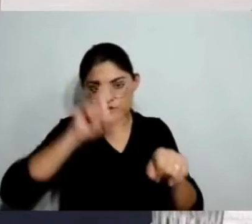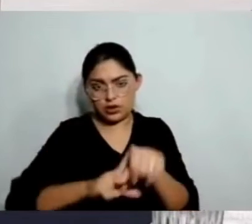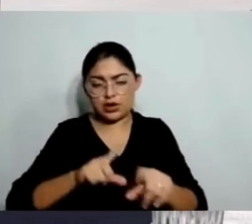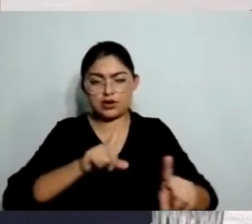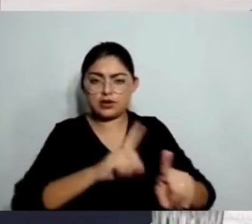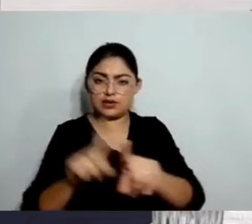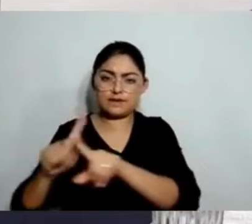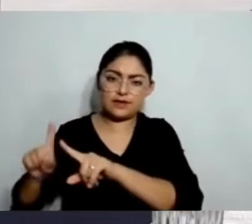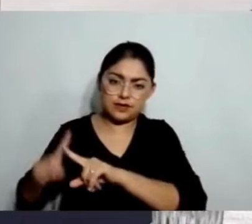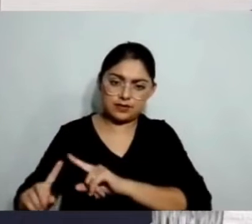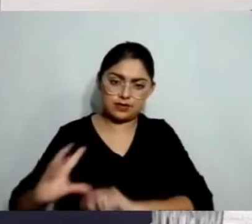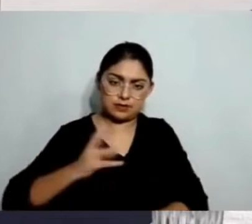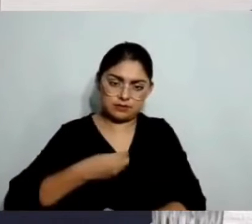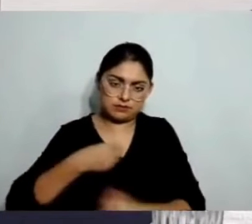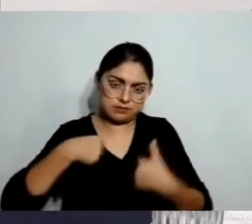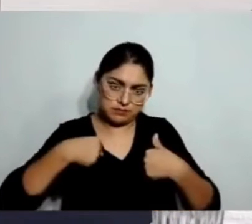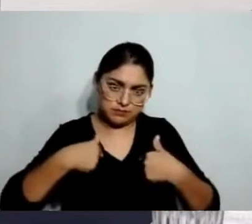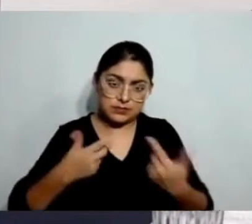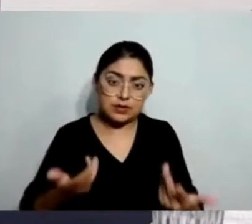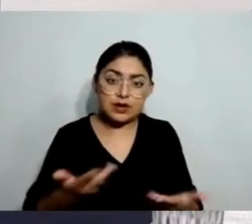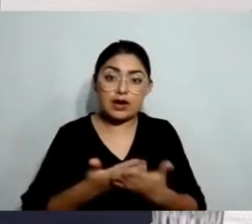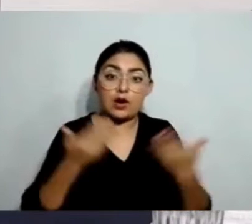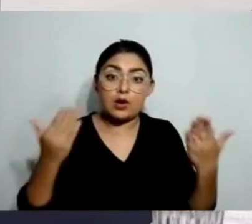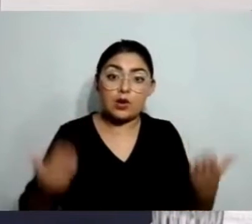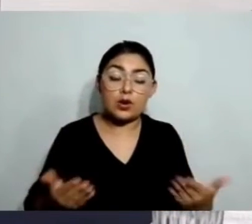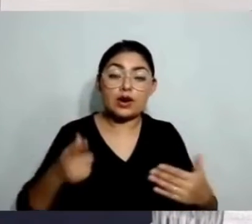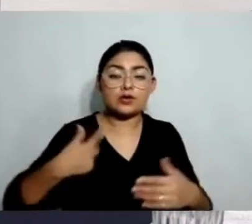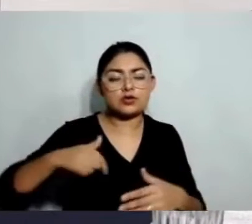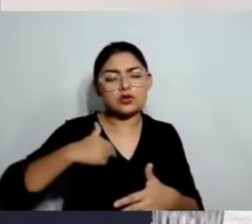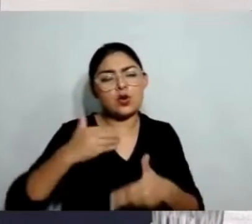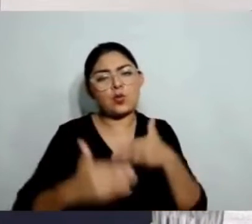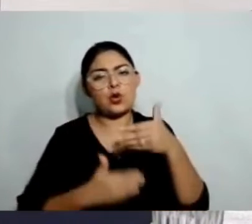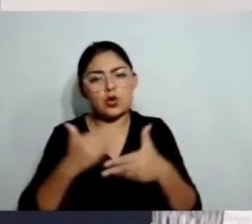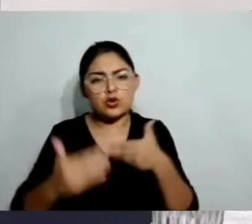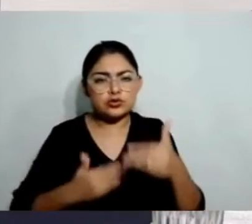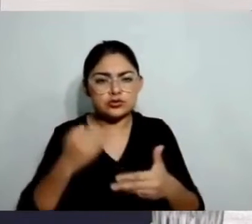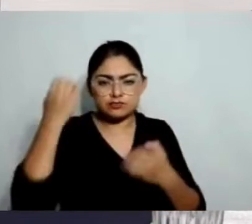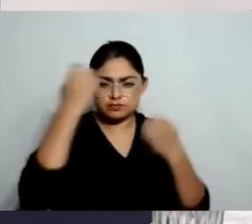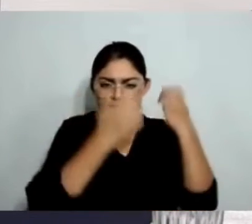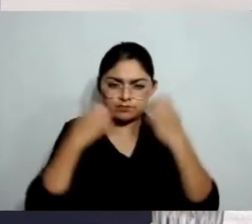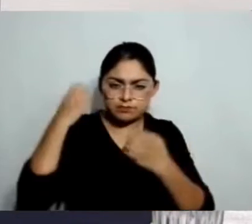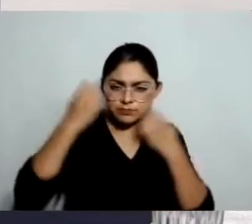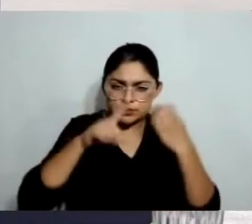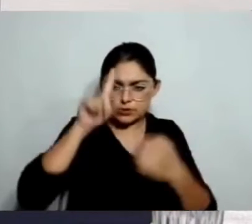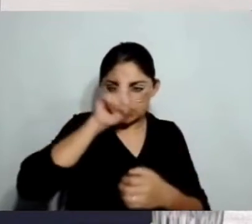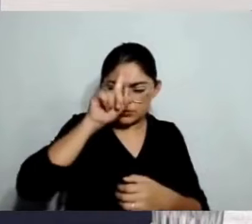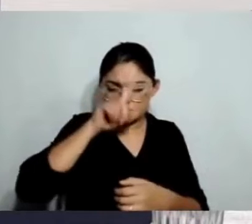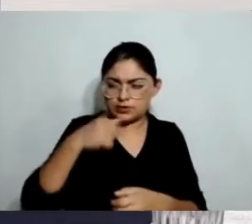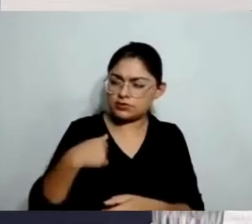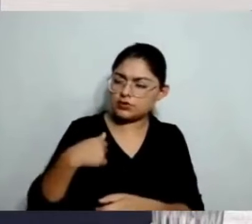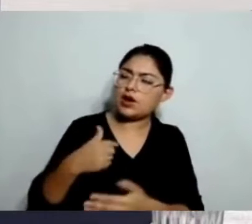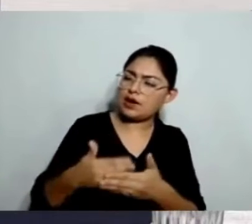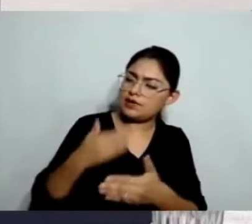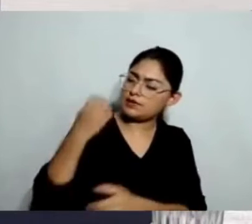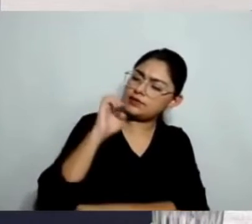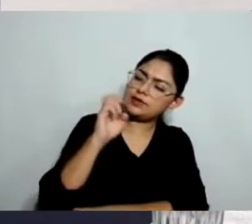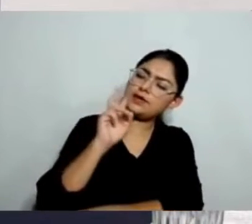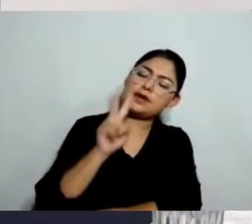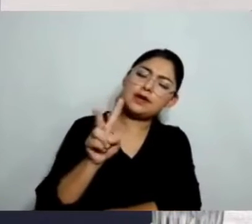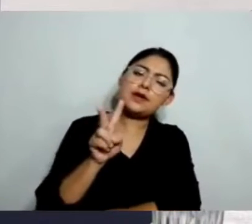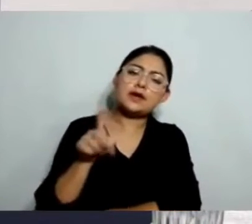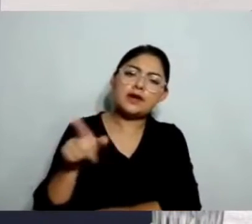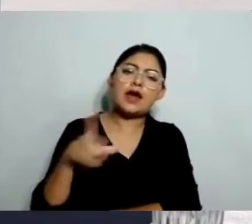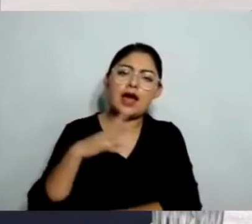y con lo del proceso consultivo nos dimos cuenta que este tipo de asuntos con estas características particulares eran de los que presentaban más